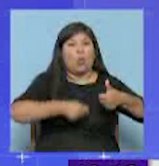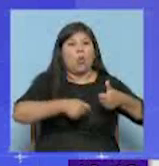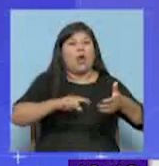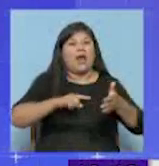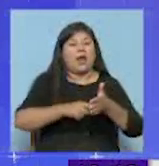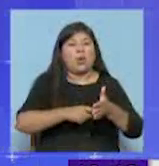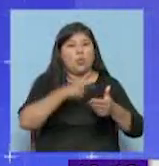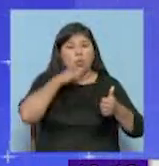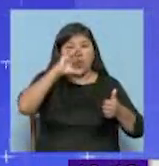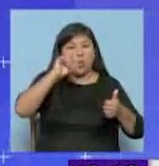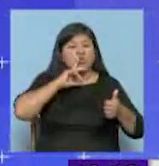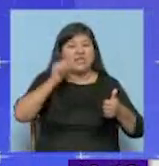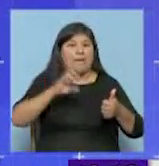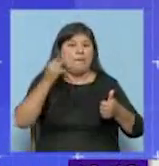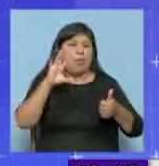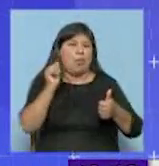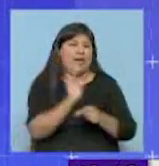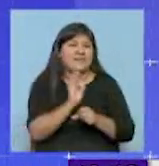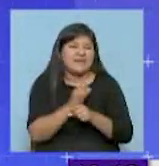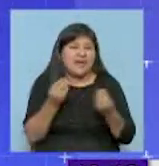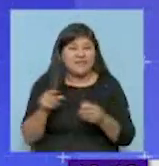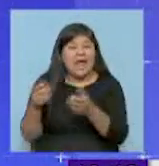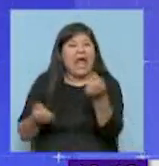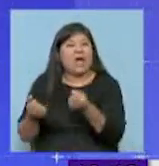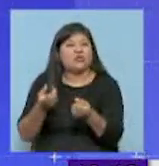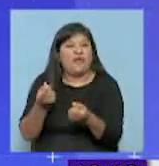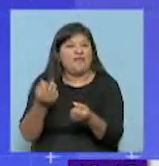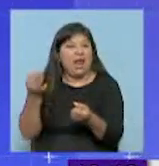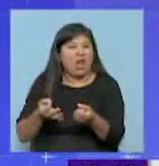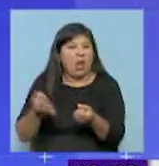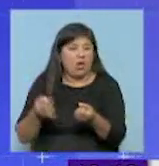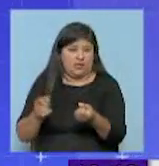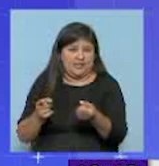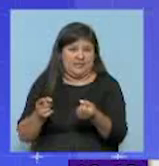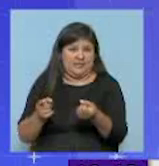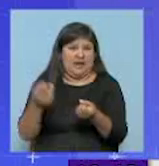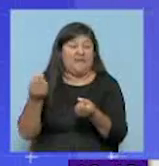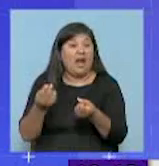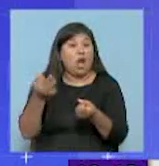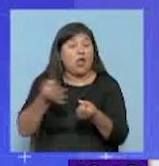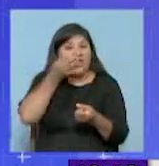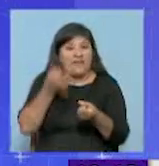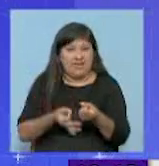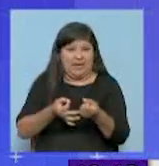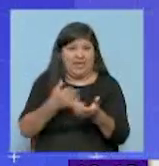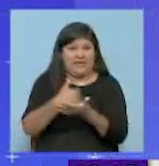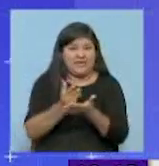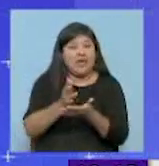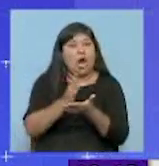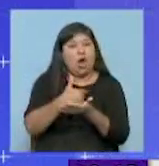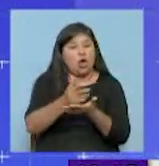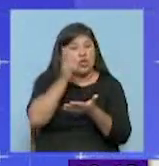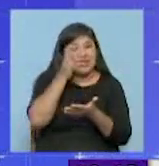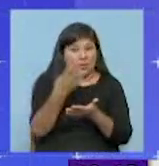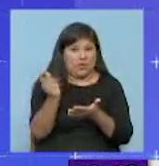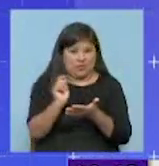cuando decimos cuota pura estamos hablando del valor básico del bien dividido por la cantidad de cuotas. Tiene